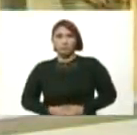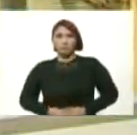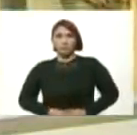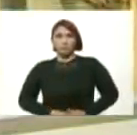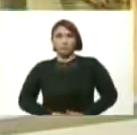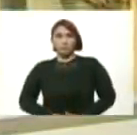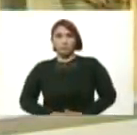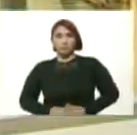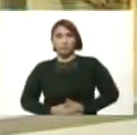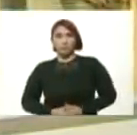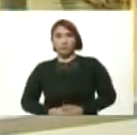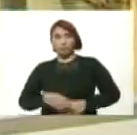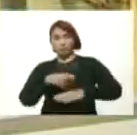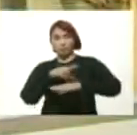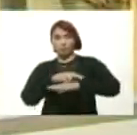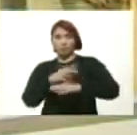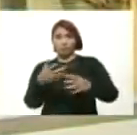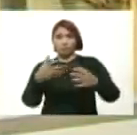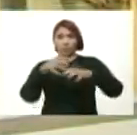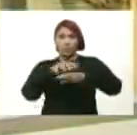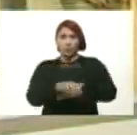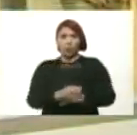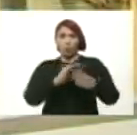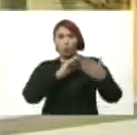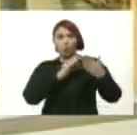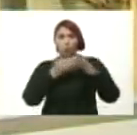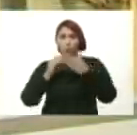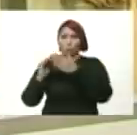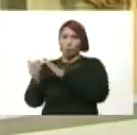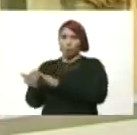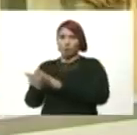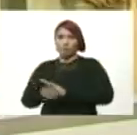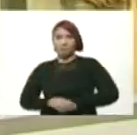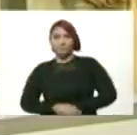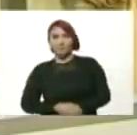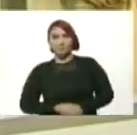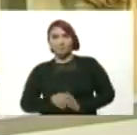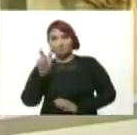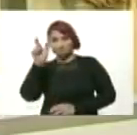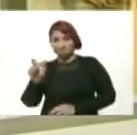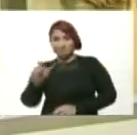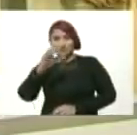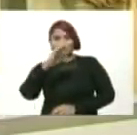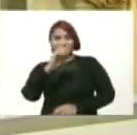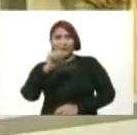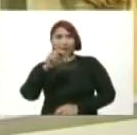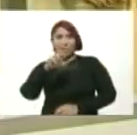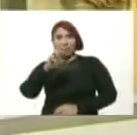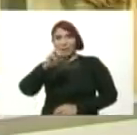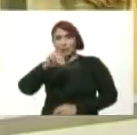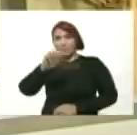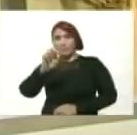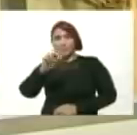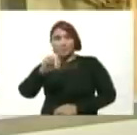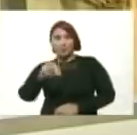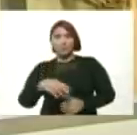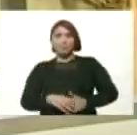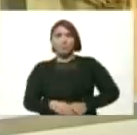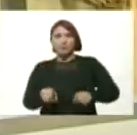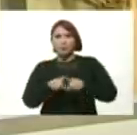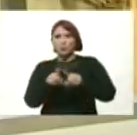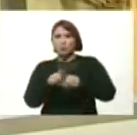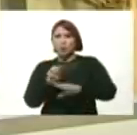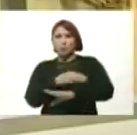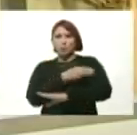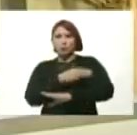médica integral comunitario de carmen una que contaba 16 años patricia francia